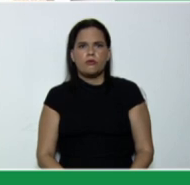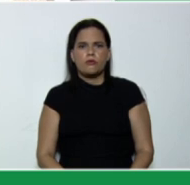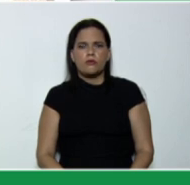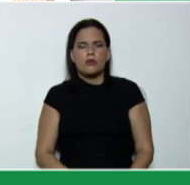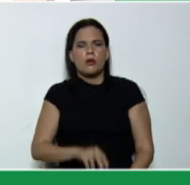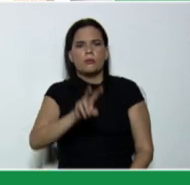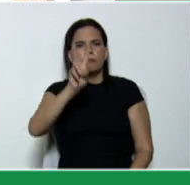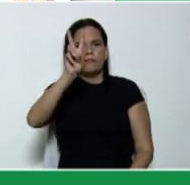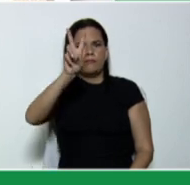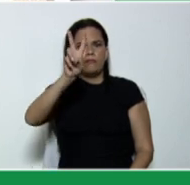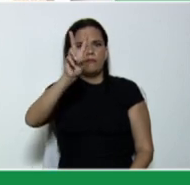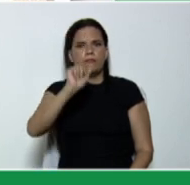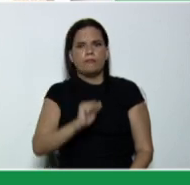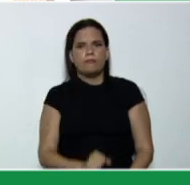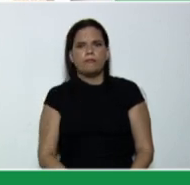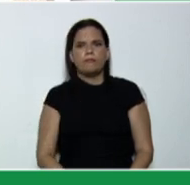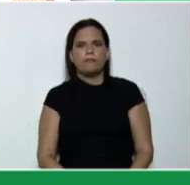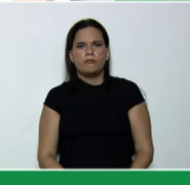2,